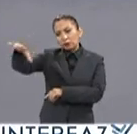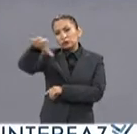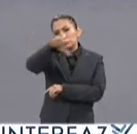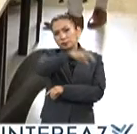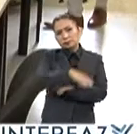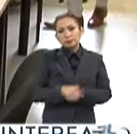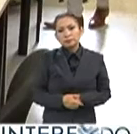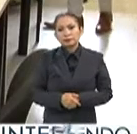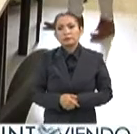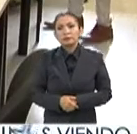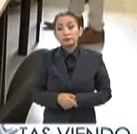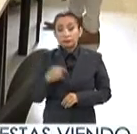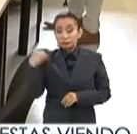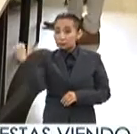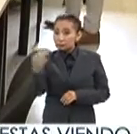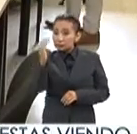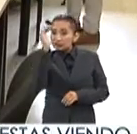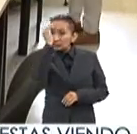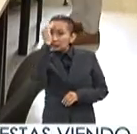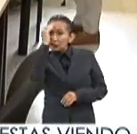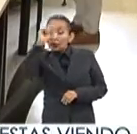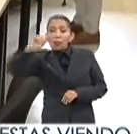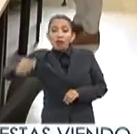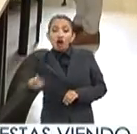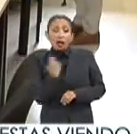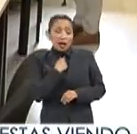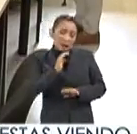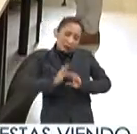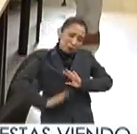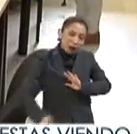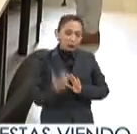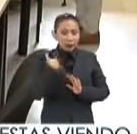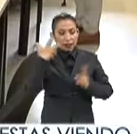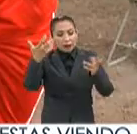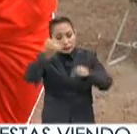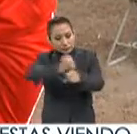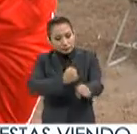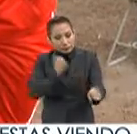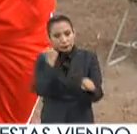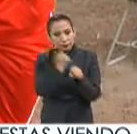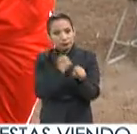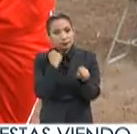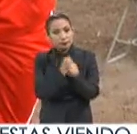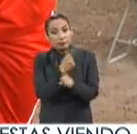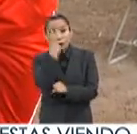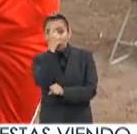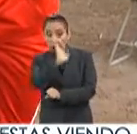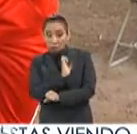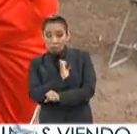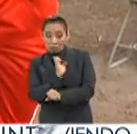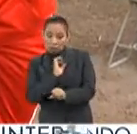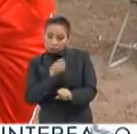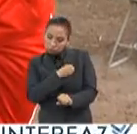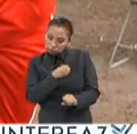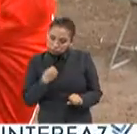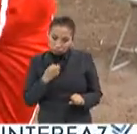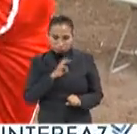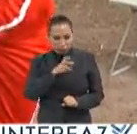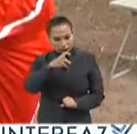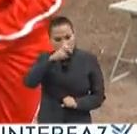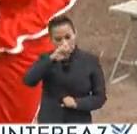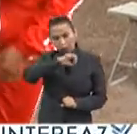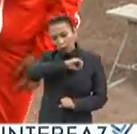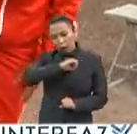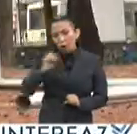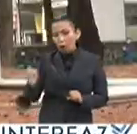en otros lados. Necesario conocer la teoría, imprescindible llevarla a la práctica. Solo un entrenador comprometido puede exigir